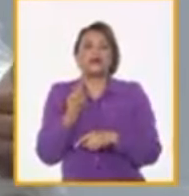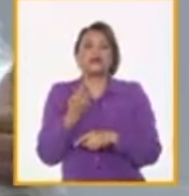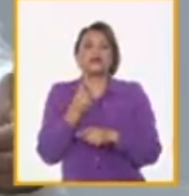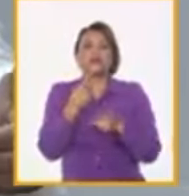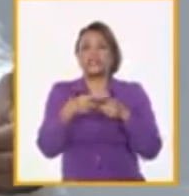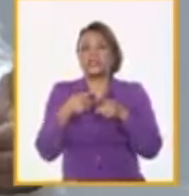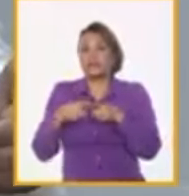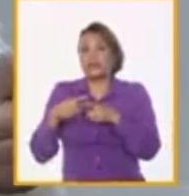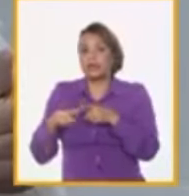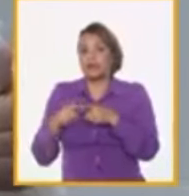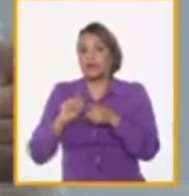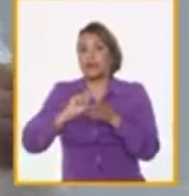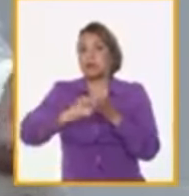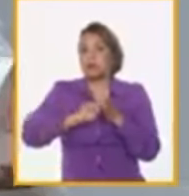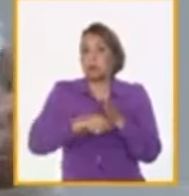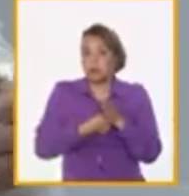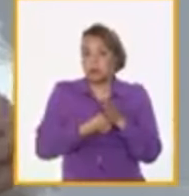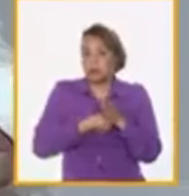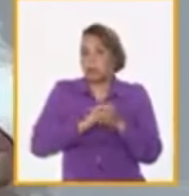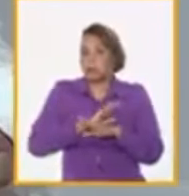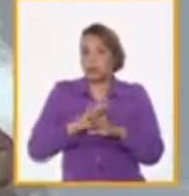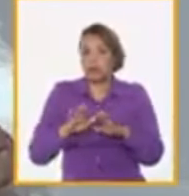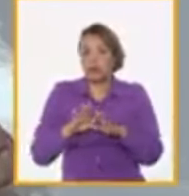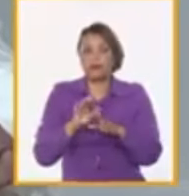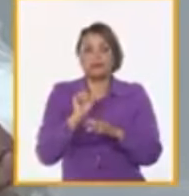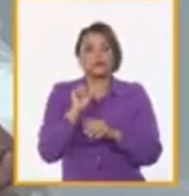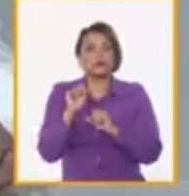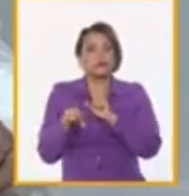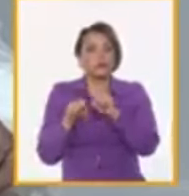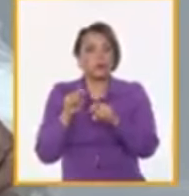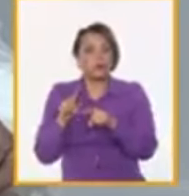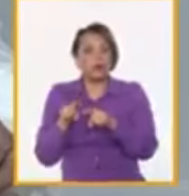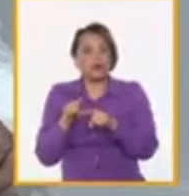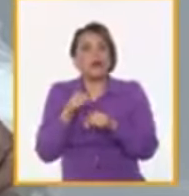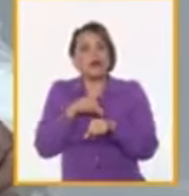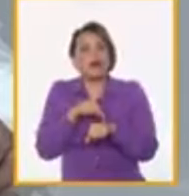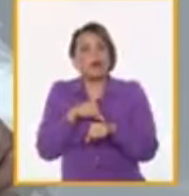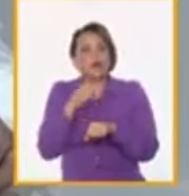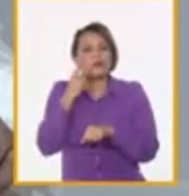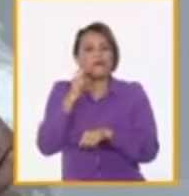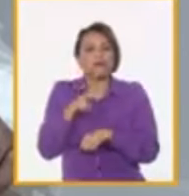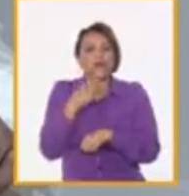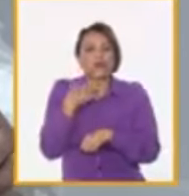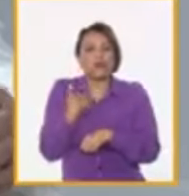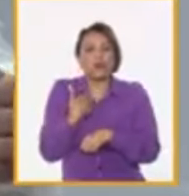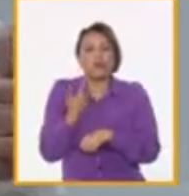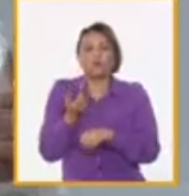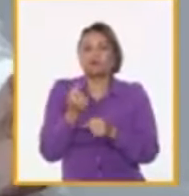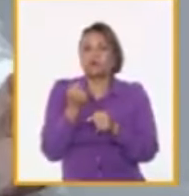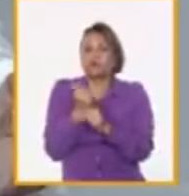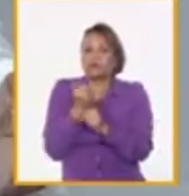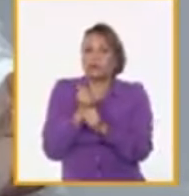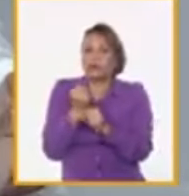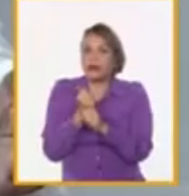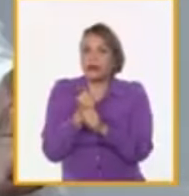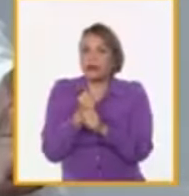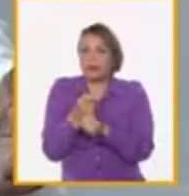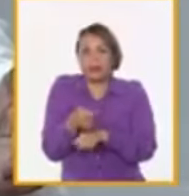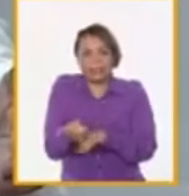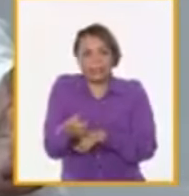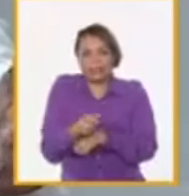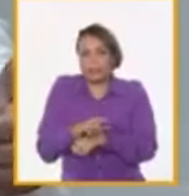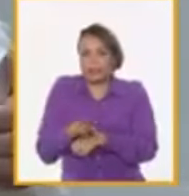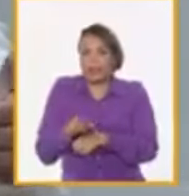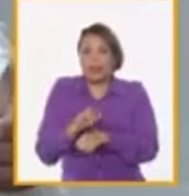están contratados y que se está discutiendo con los proveedores para ver cómo adelantamos esos equipos. Y en el momento que